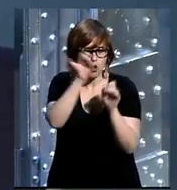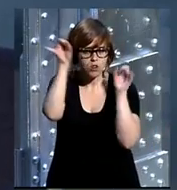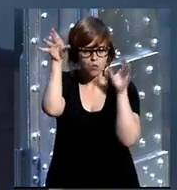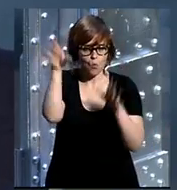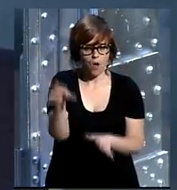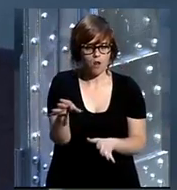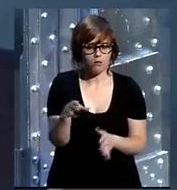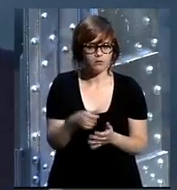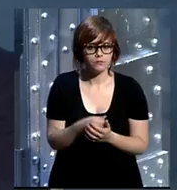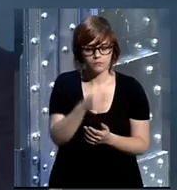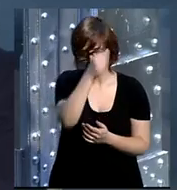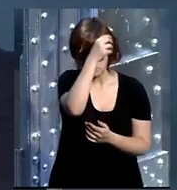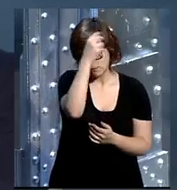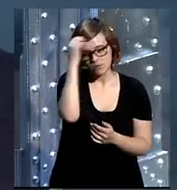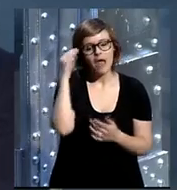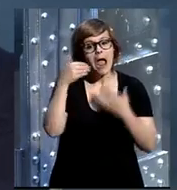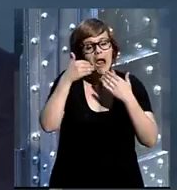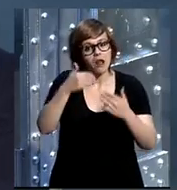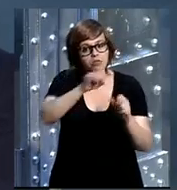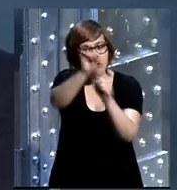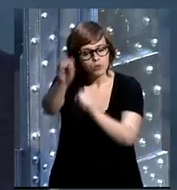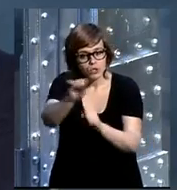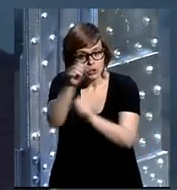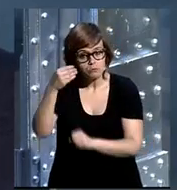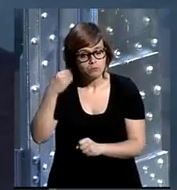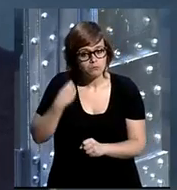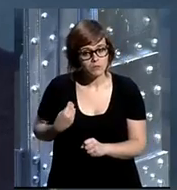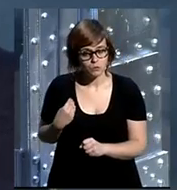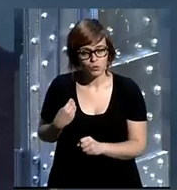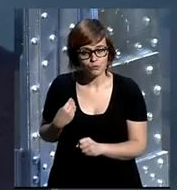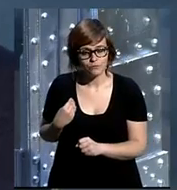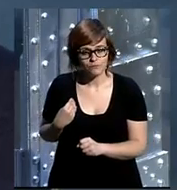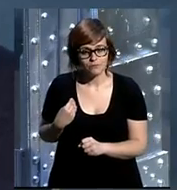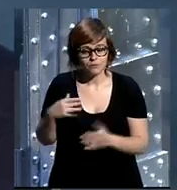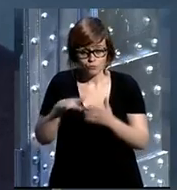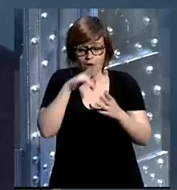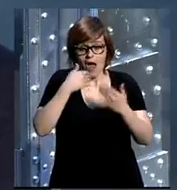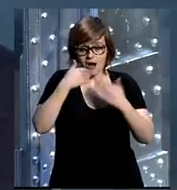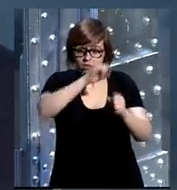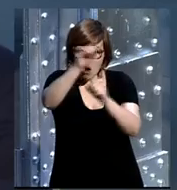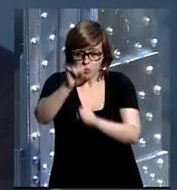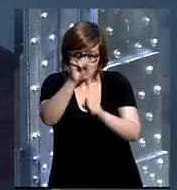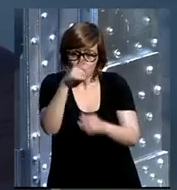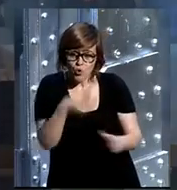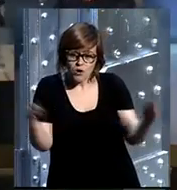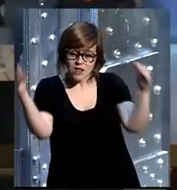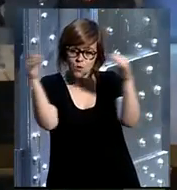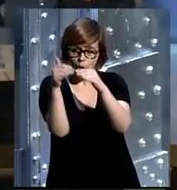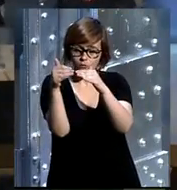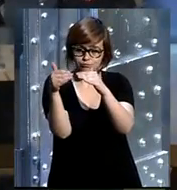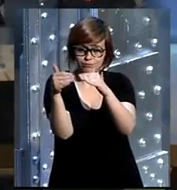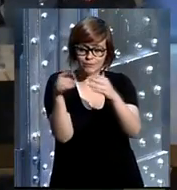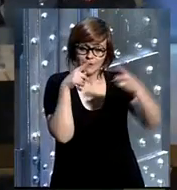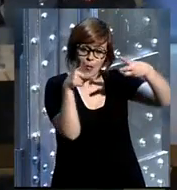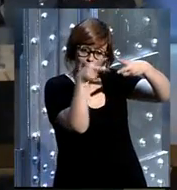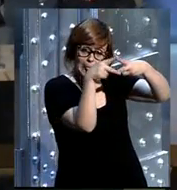será necesario para garantizar ese nivel de protección y será necesario también para que se puedan desarrollar modelos